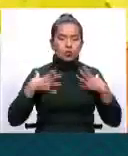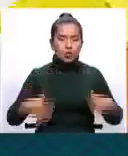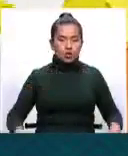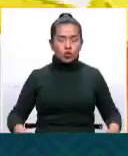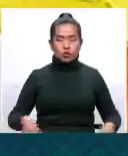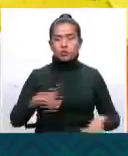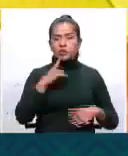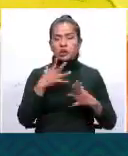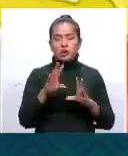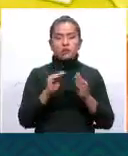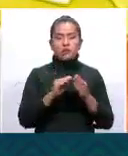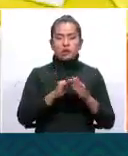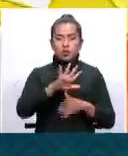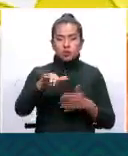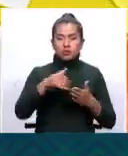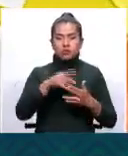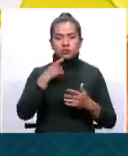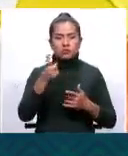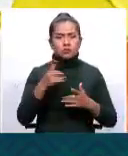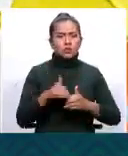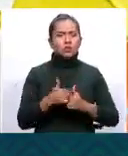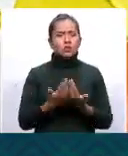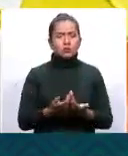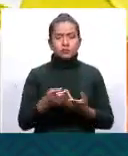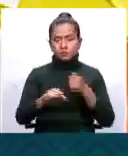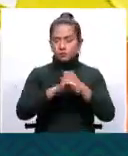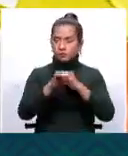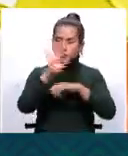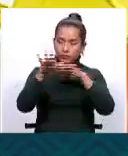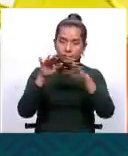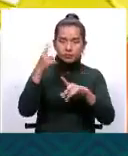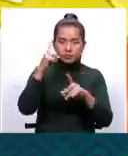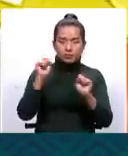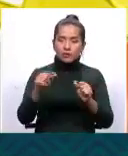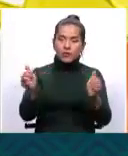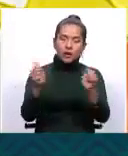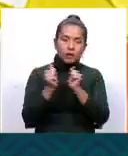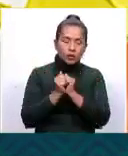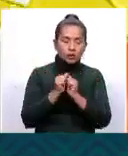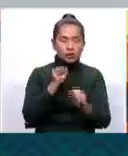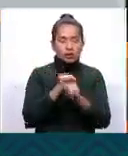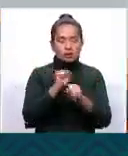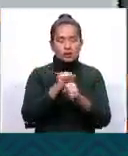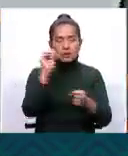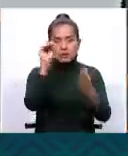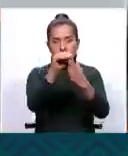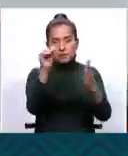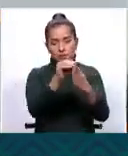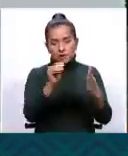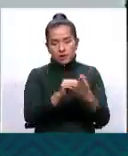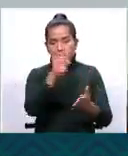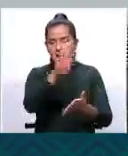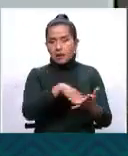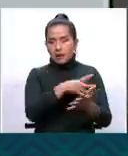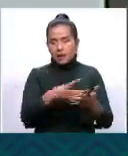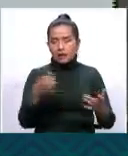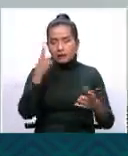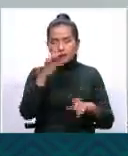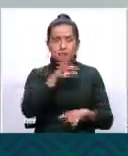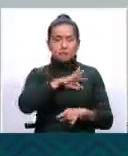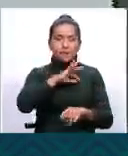reiterando como lo establece esta nota, la convocatoria para trabajar una agenda conjunta en beneficio del pueblo